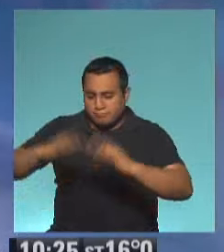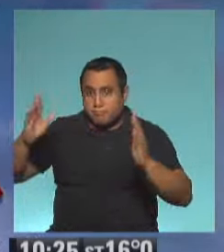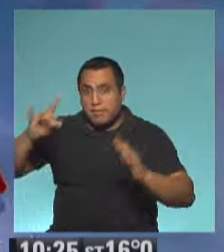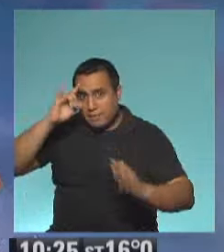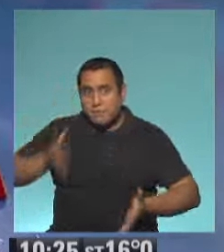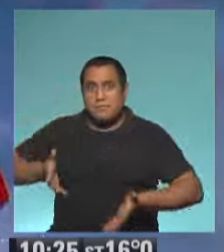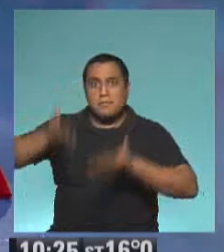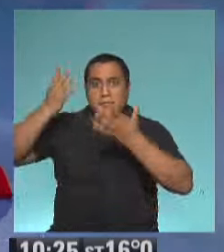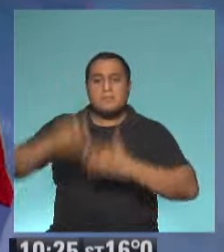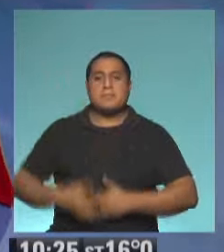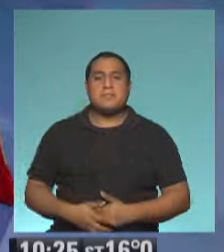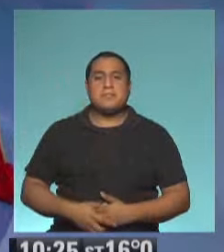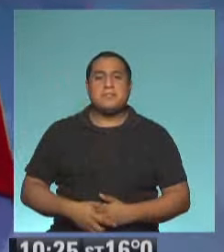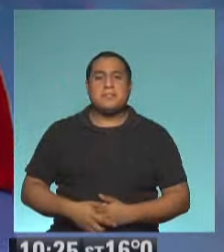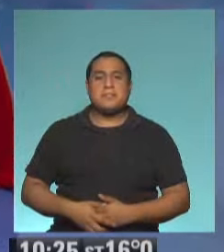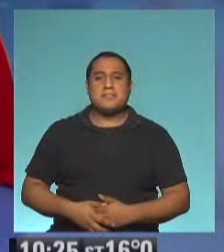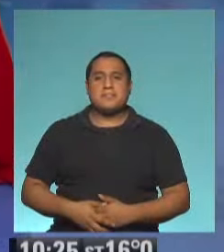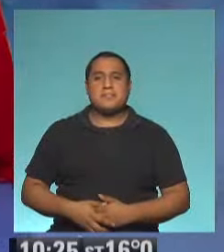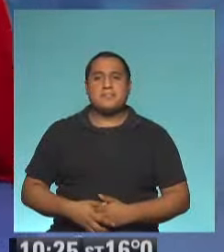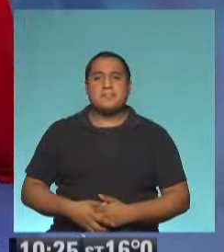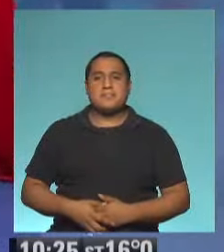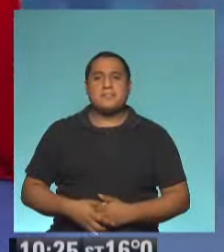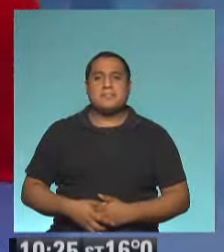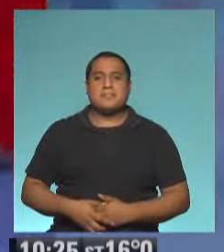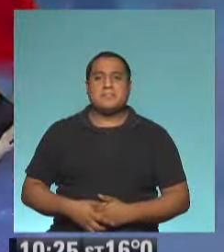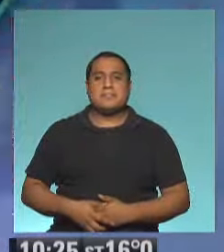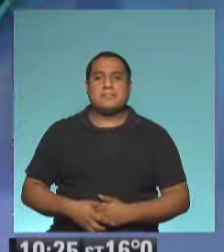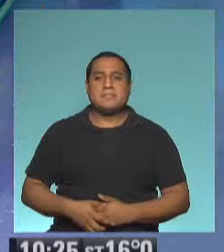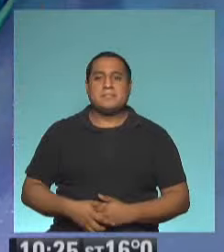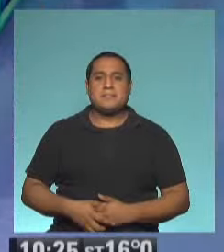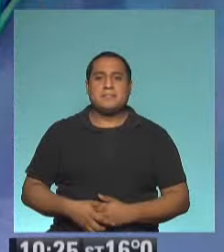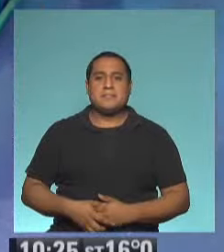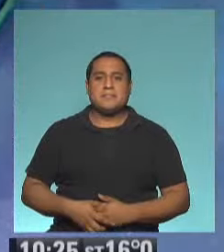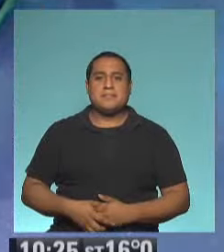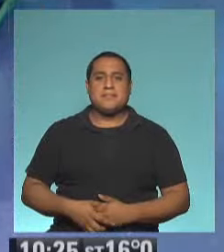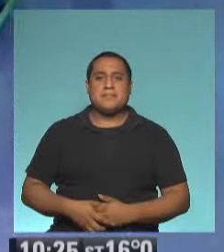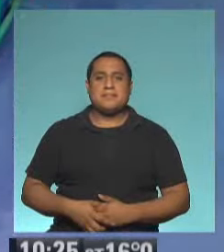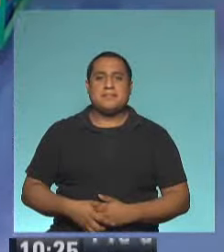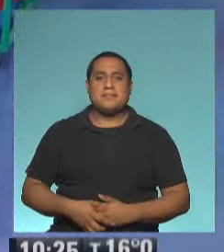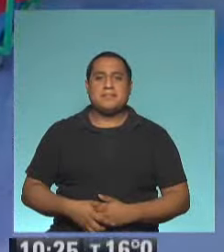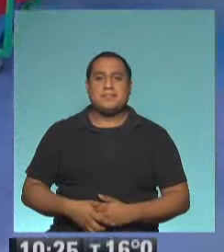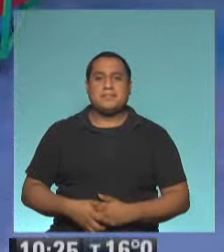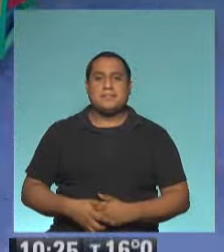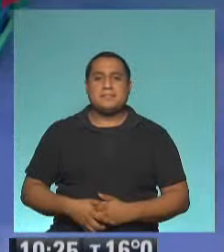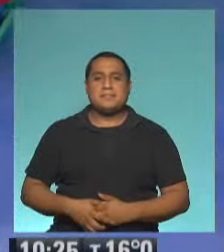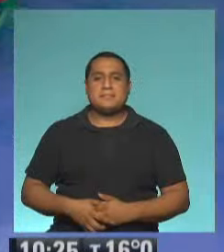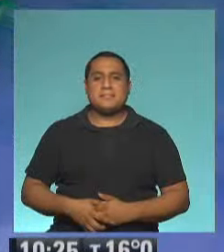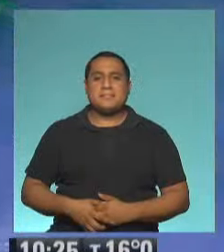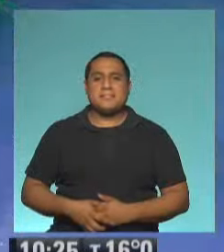de carnaval? Pero no sabía que si lo decías también. Perdón, se desenterraste. ¿Usted quién es? ¡Fujilay! ¡Ay!